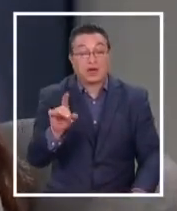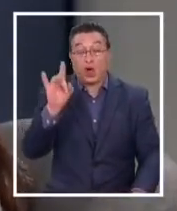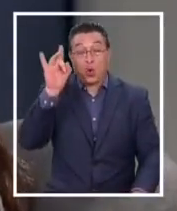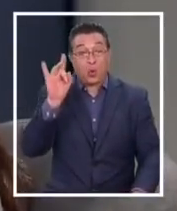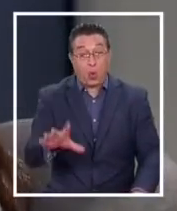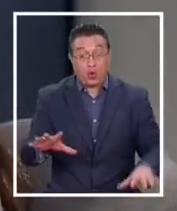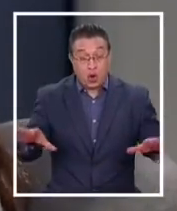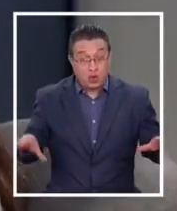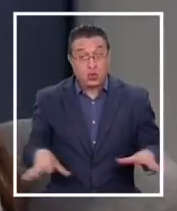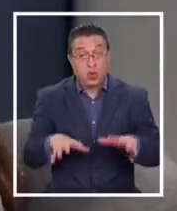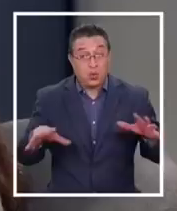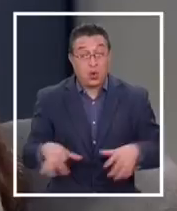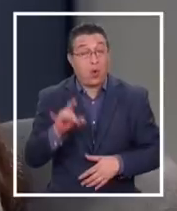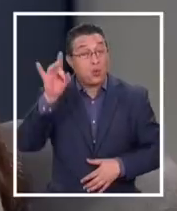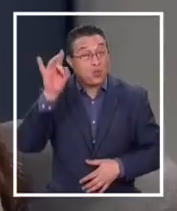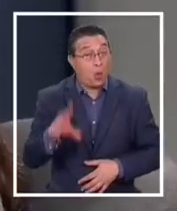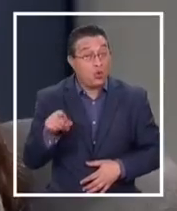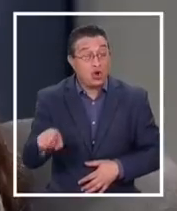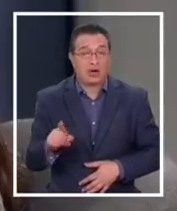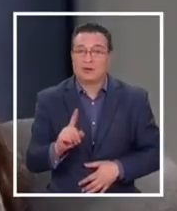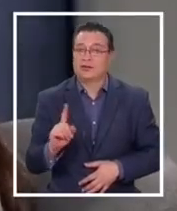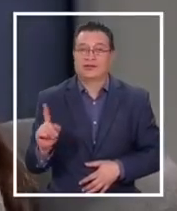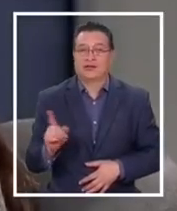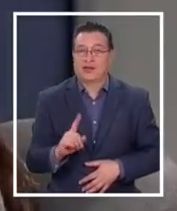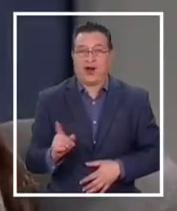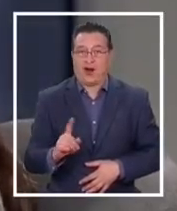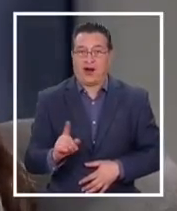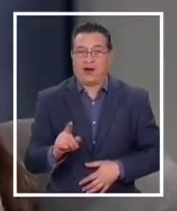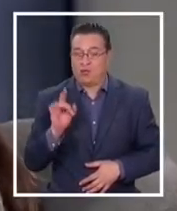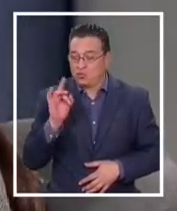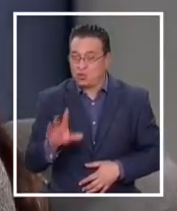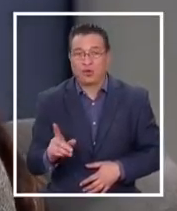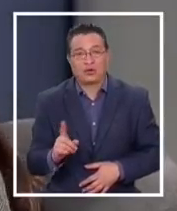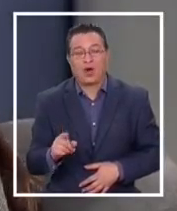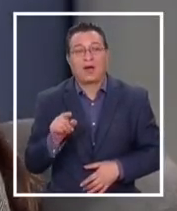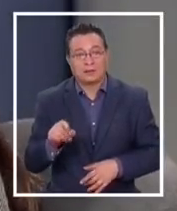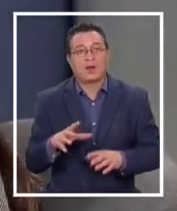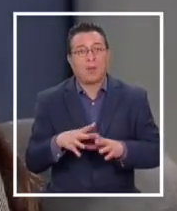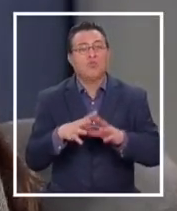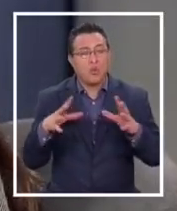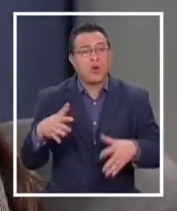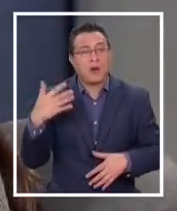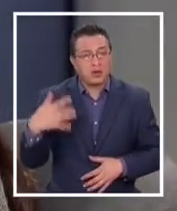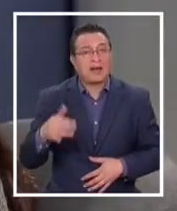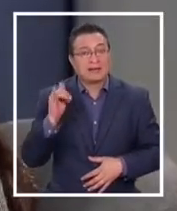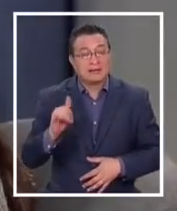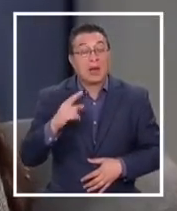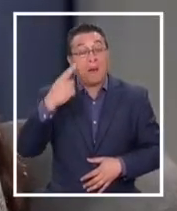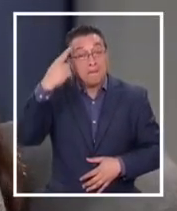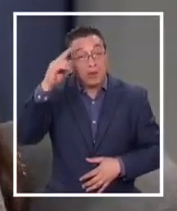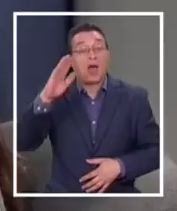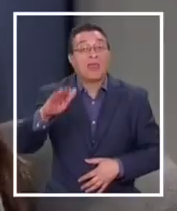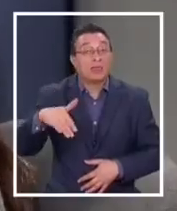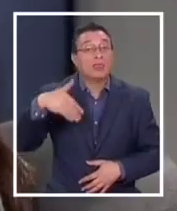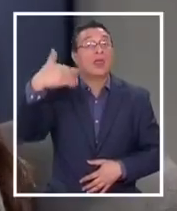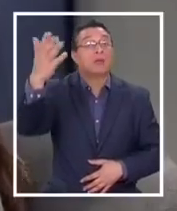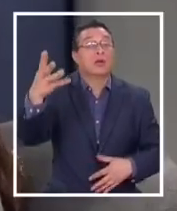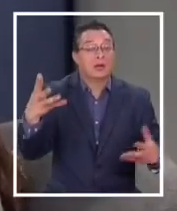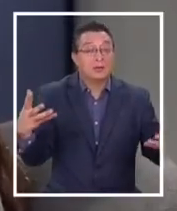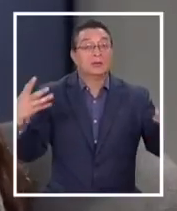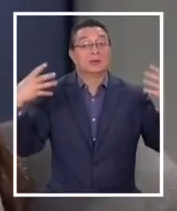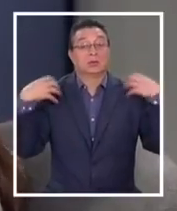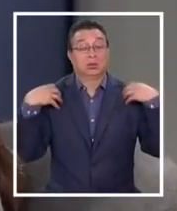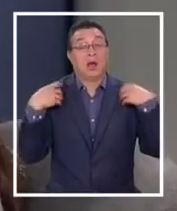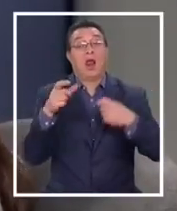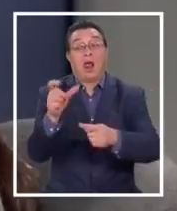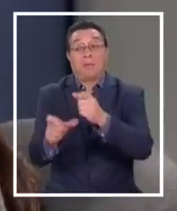único esfuerzo que Chile va a tener que emprender. No es el único esfuerzo. Por cierto, es muy importante, pero después nos vamos a tener que hacer cargo de un grupo de